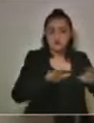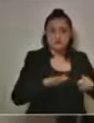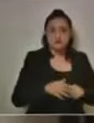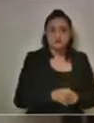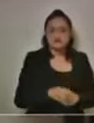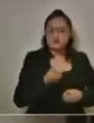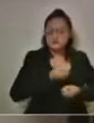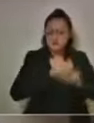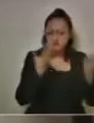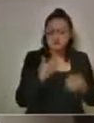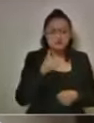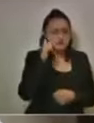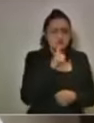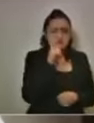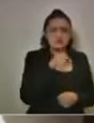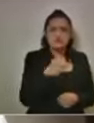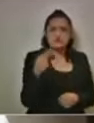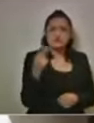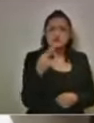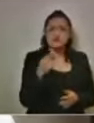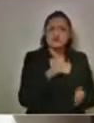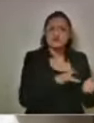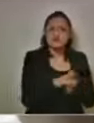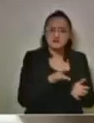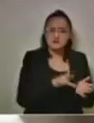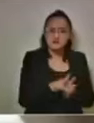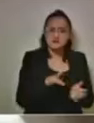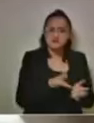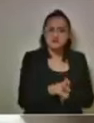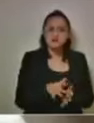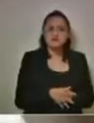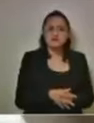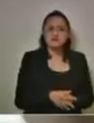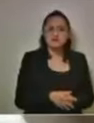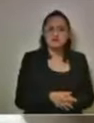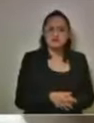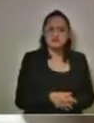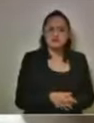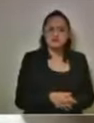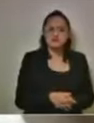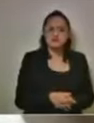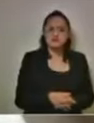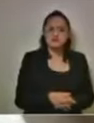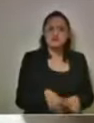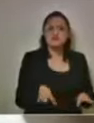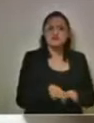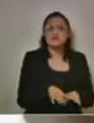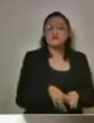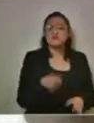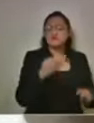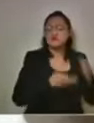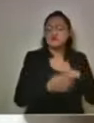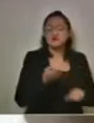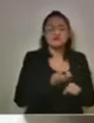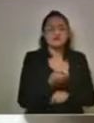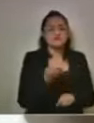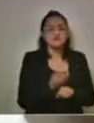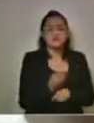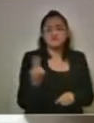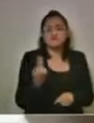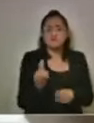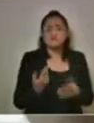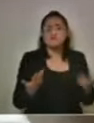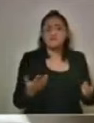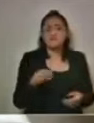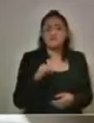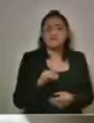y claro que siempre es necesario el apoyo de paquetes alimentarios a la gente de todo el estado